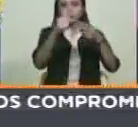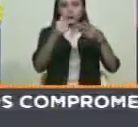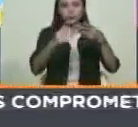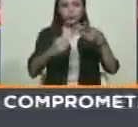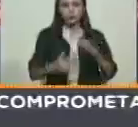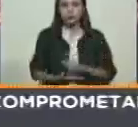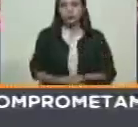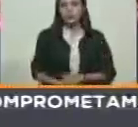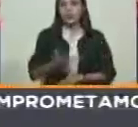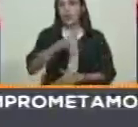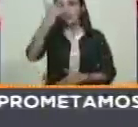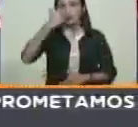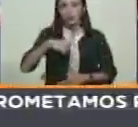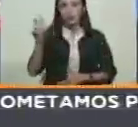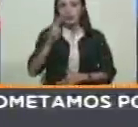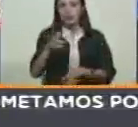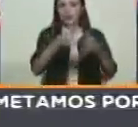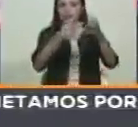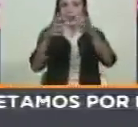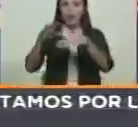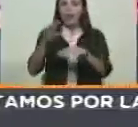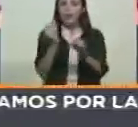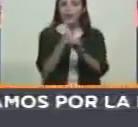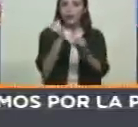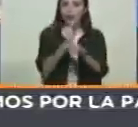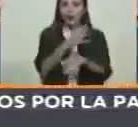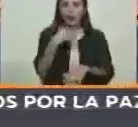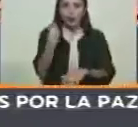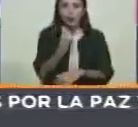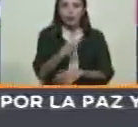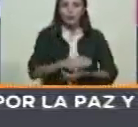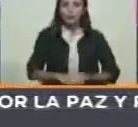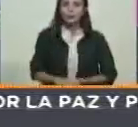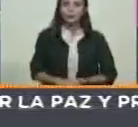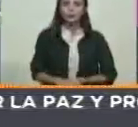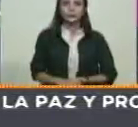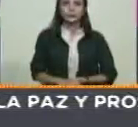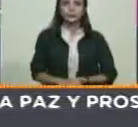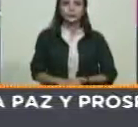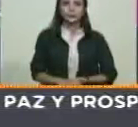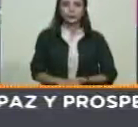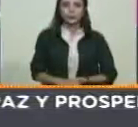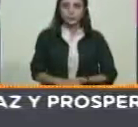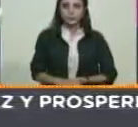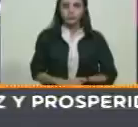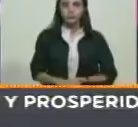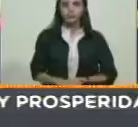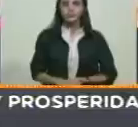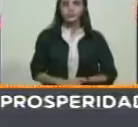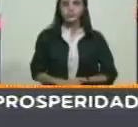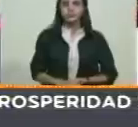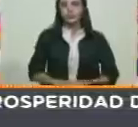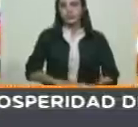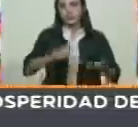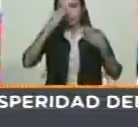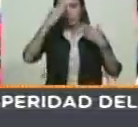podemos quiero saludar al movimiento somos venezuela